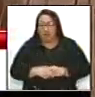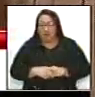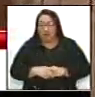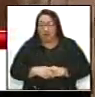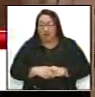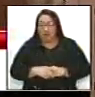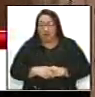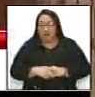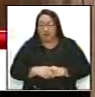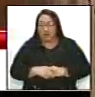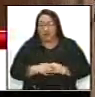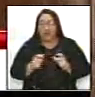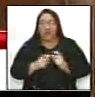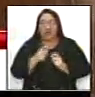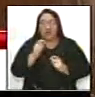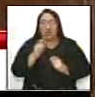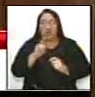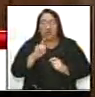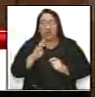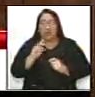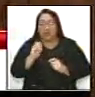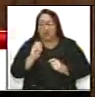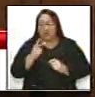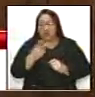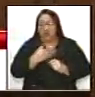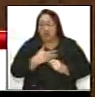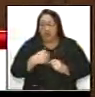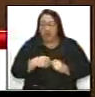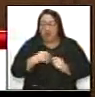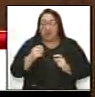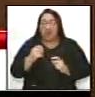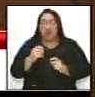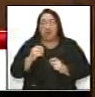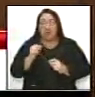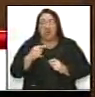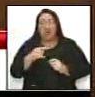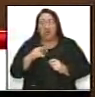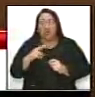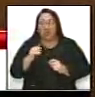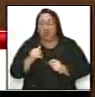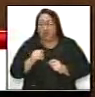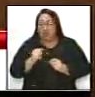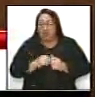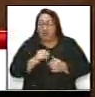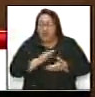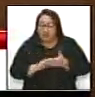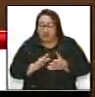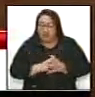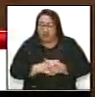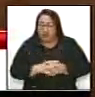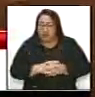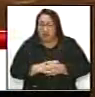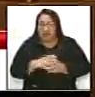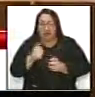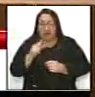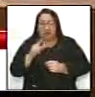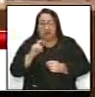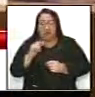el congresista Tubino, vicepresidente de la comisión, el señor Segura está con dispensa, la señora